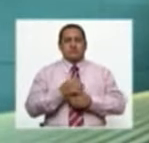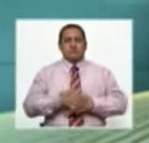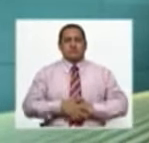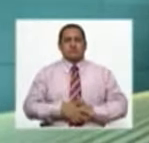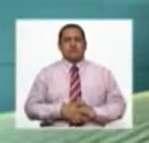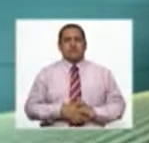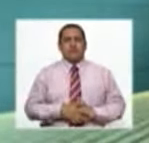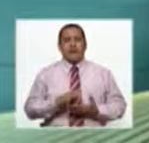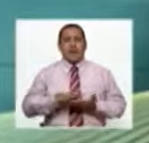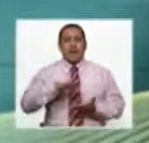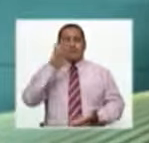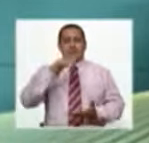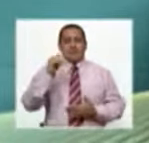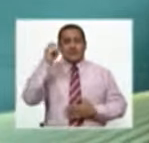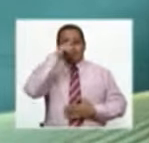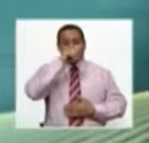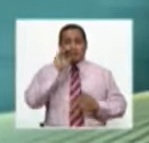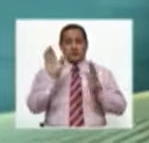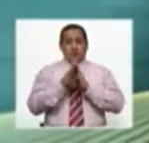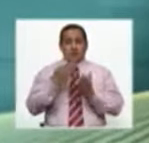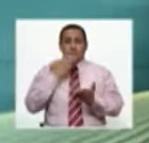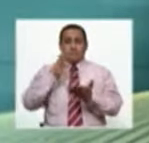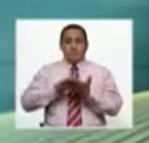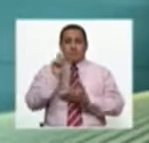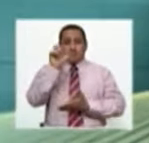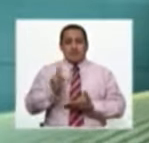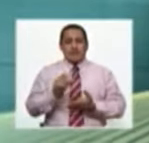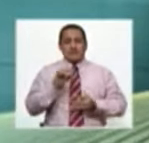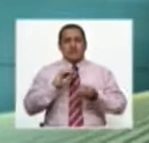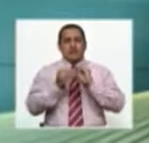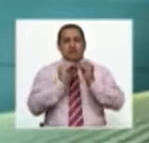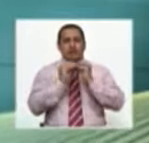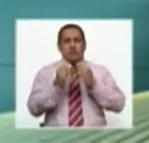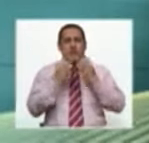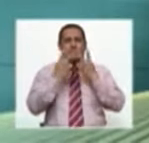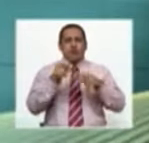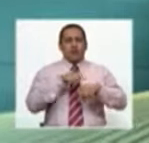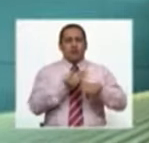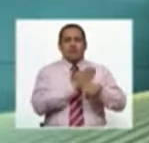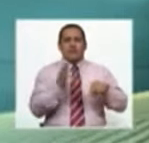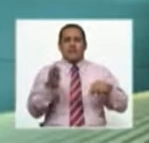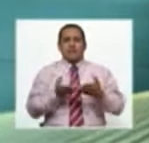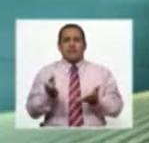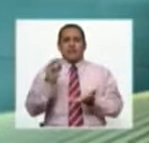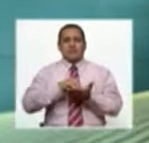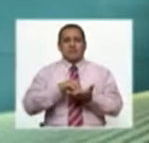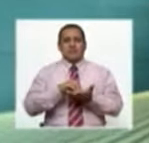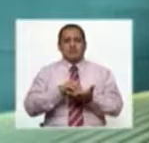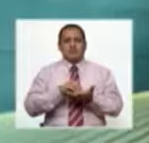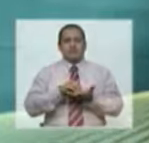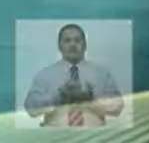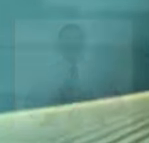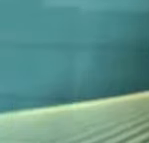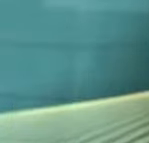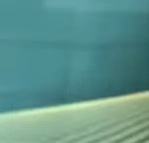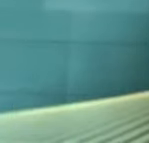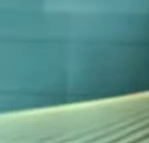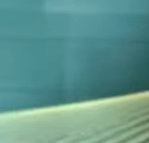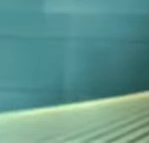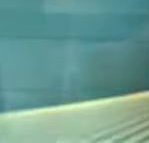atrás. A mayor complejidad de la falta, se justifica que exista un plazo mayor.